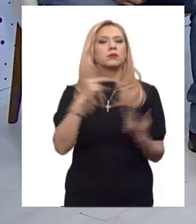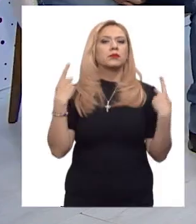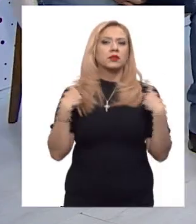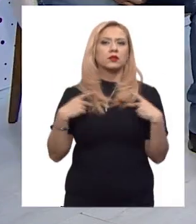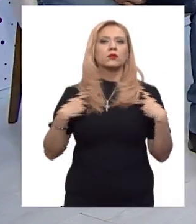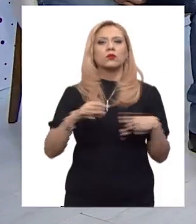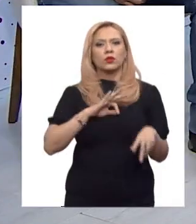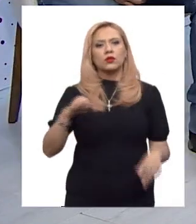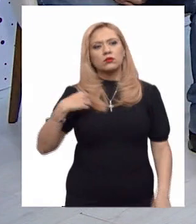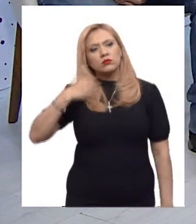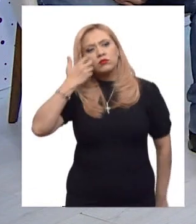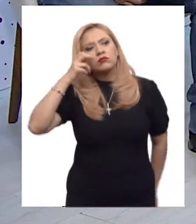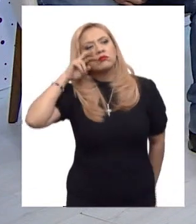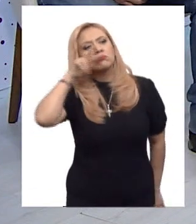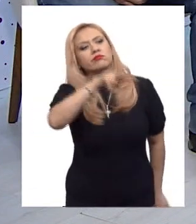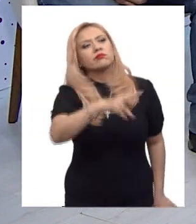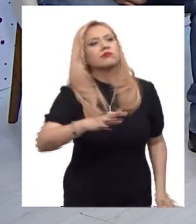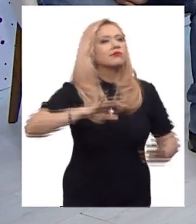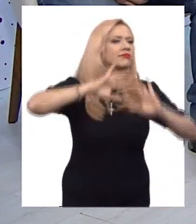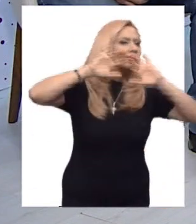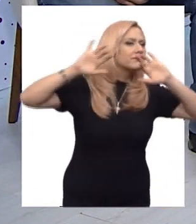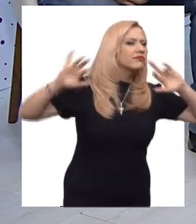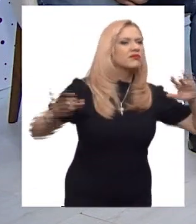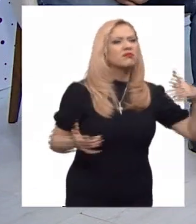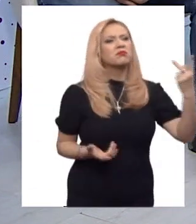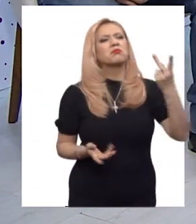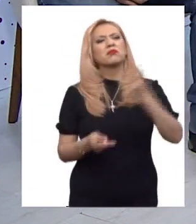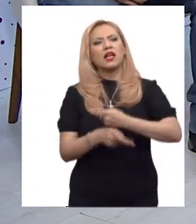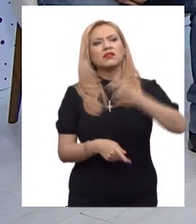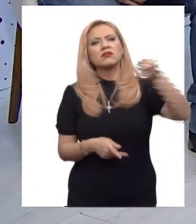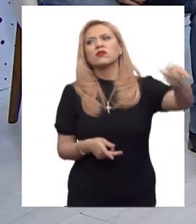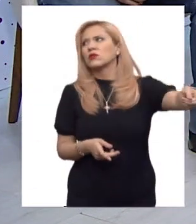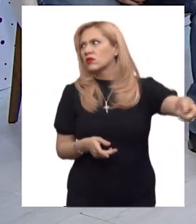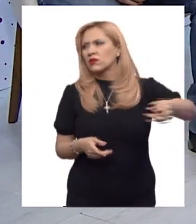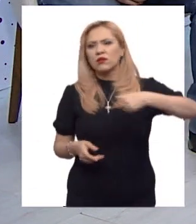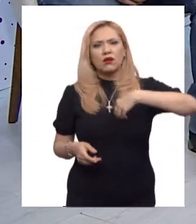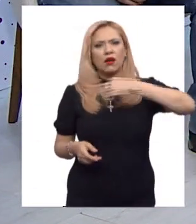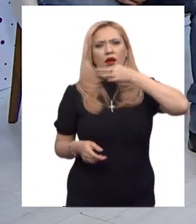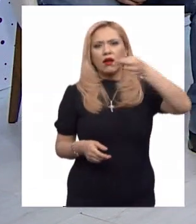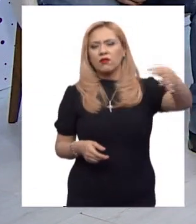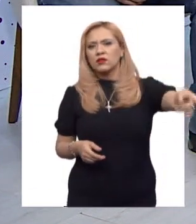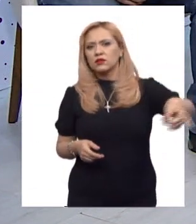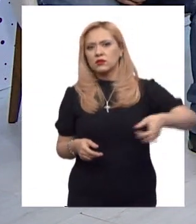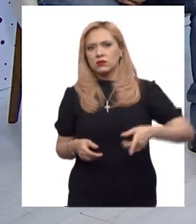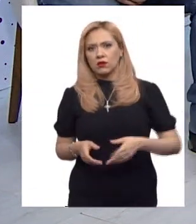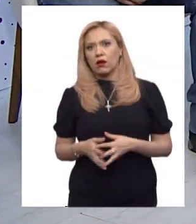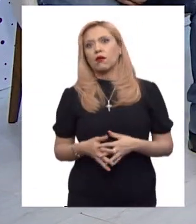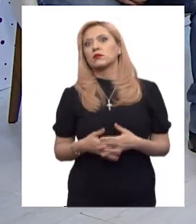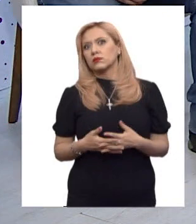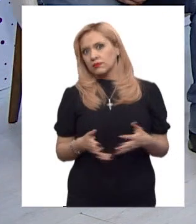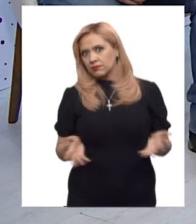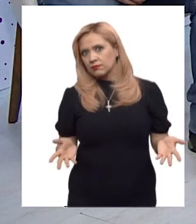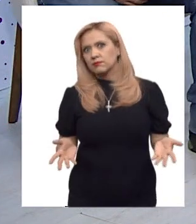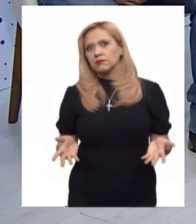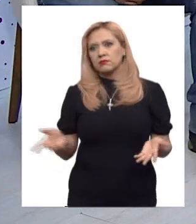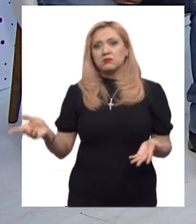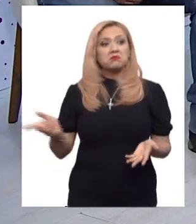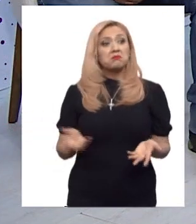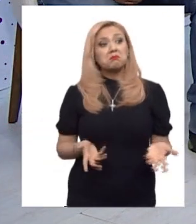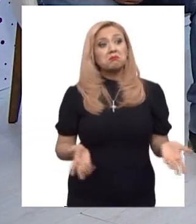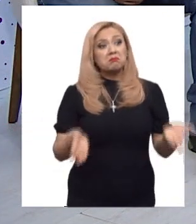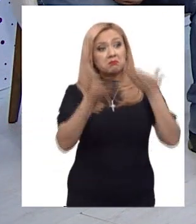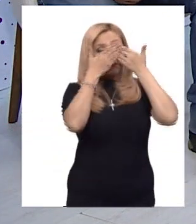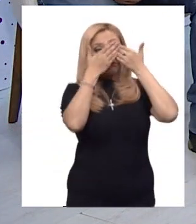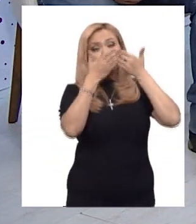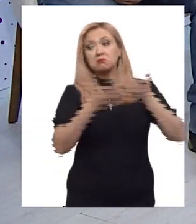en el proceso, de conocer qué es lo que está pasando en torno a la alerta, porque eso puede desmotivar a las personas,